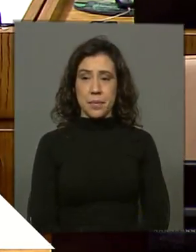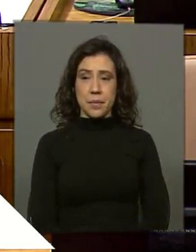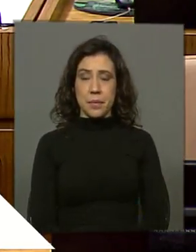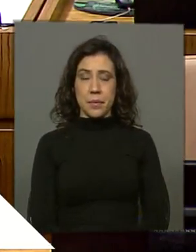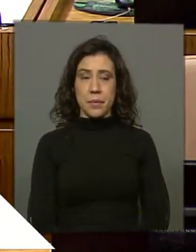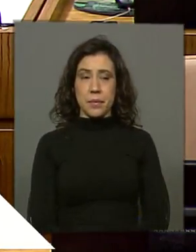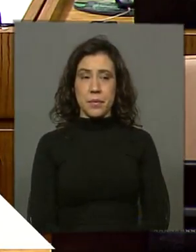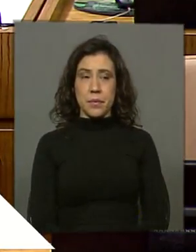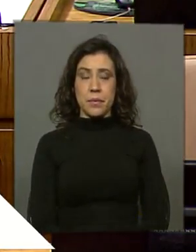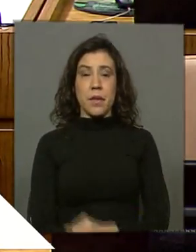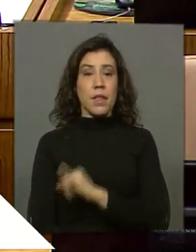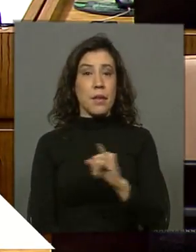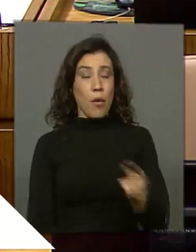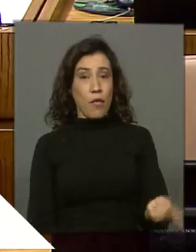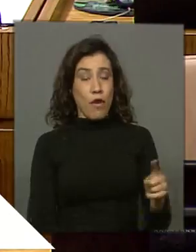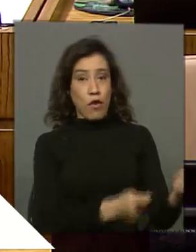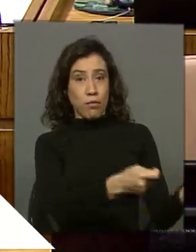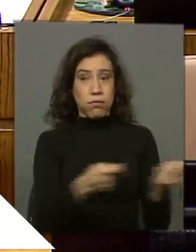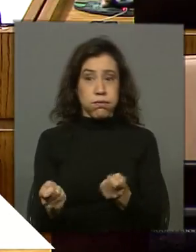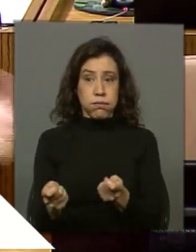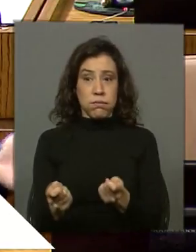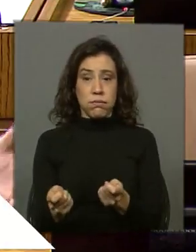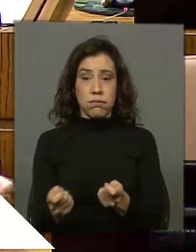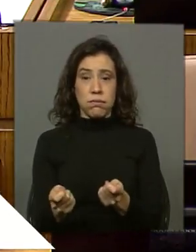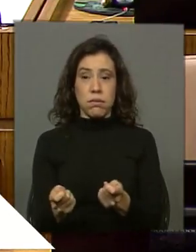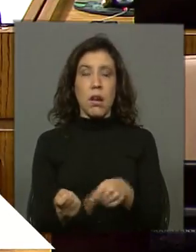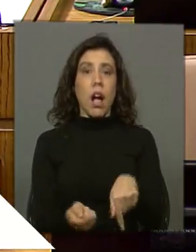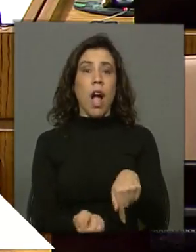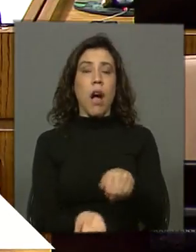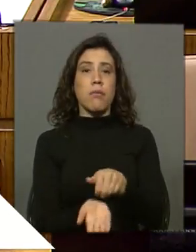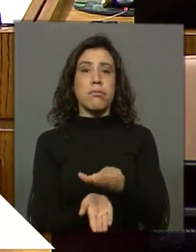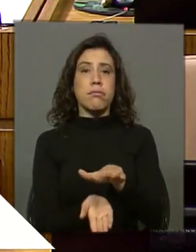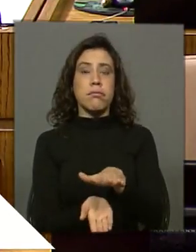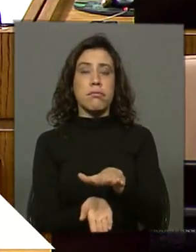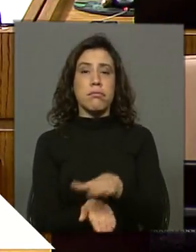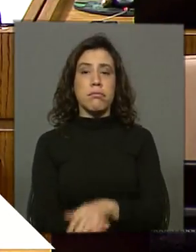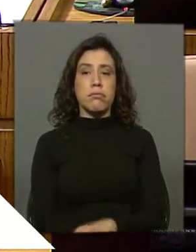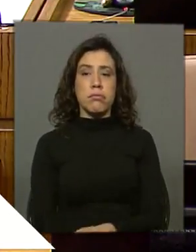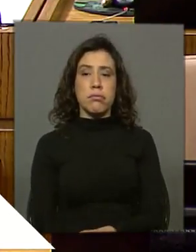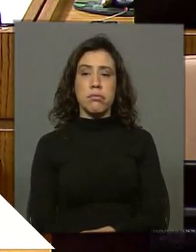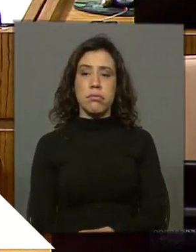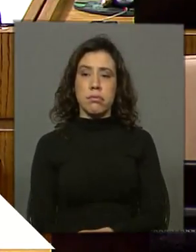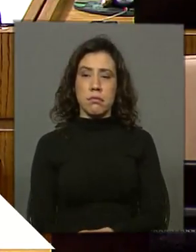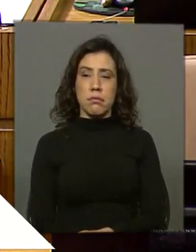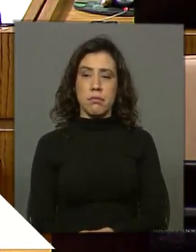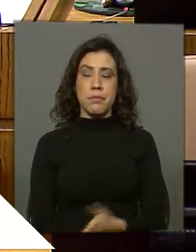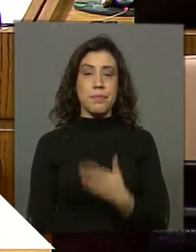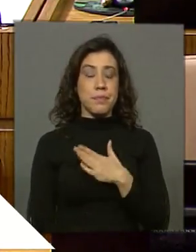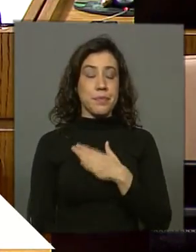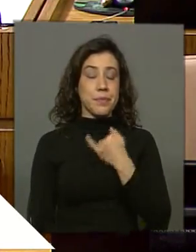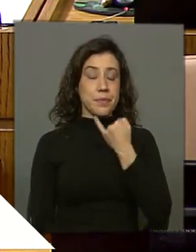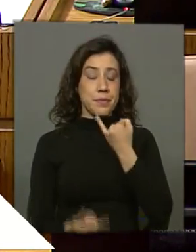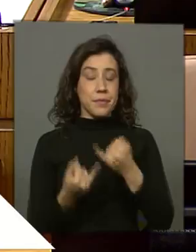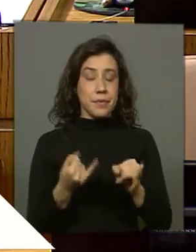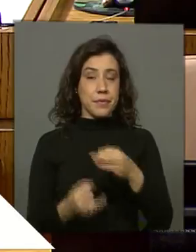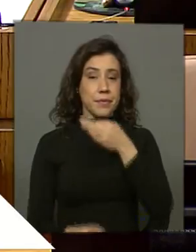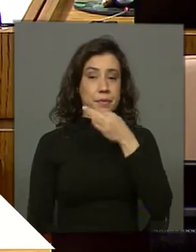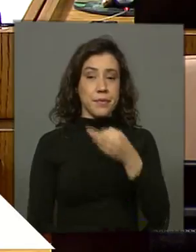y luego volvió acá y entonces se rechazó entonces yo quiero terminar diciendo que